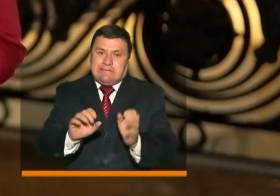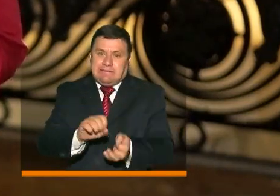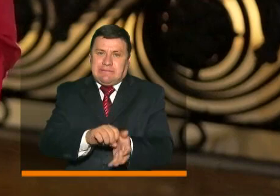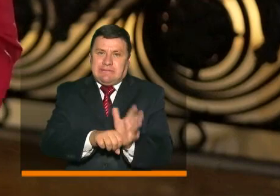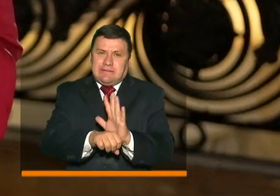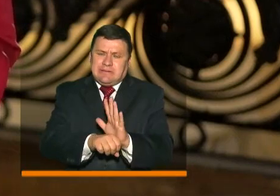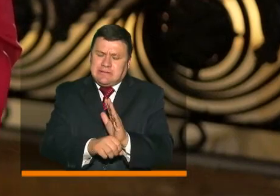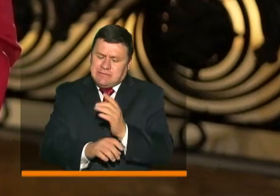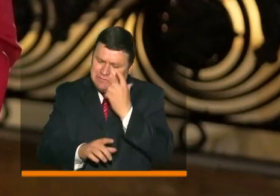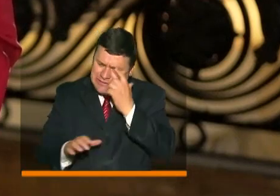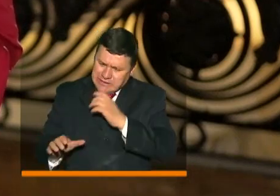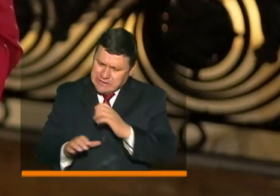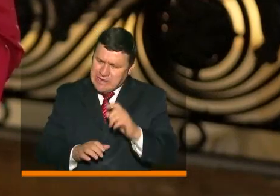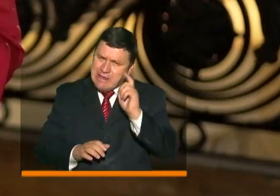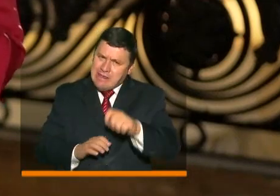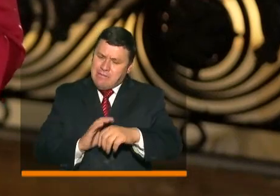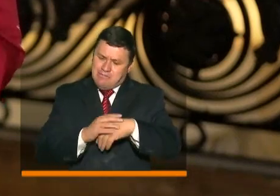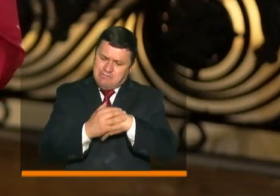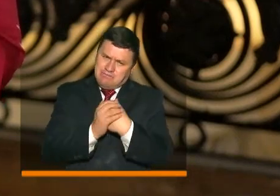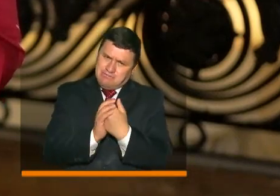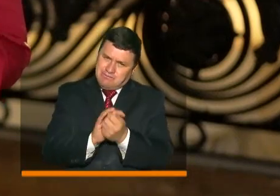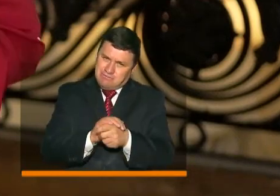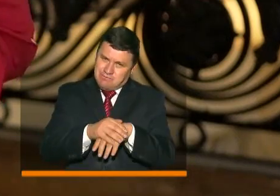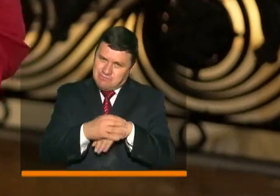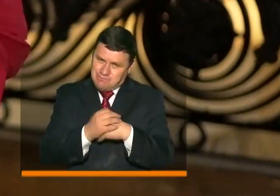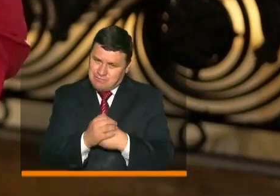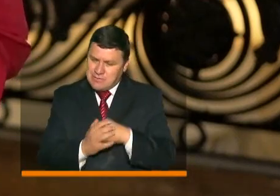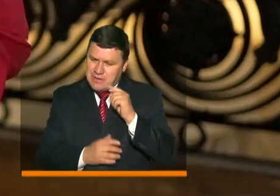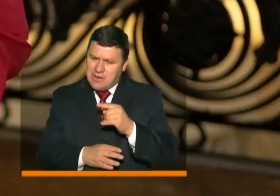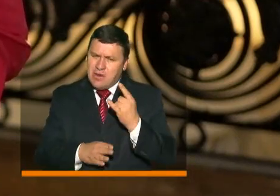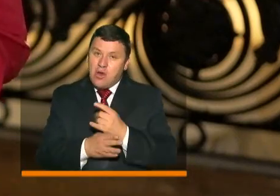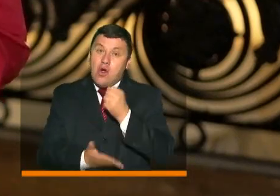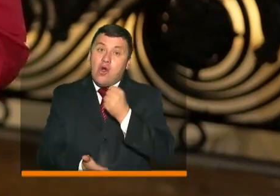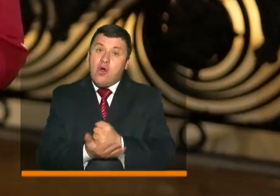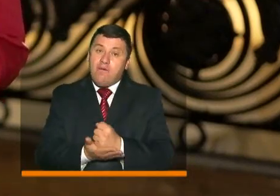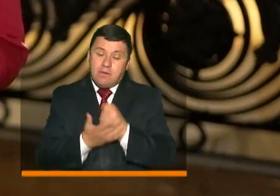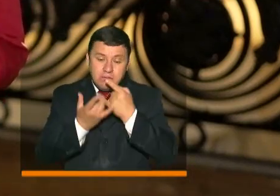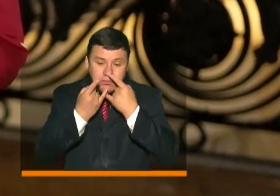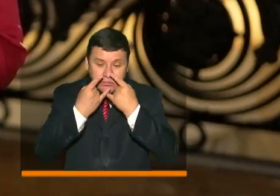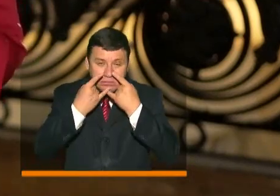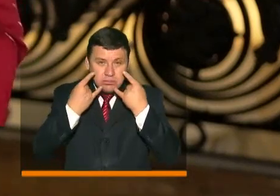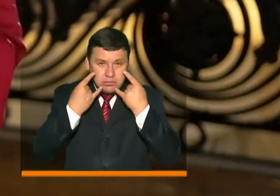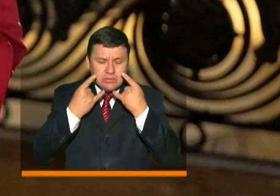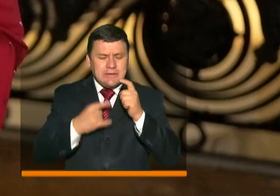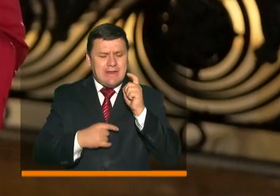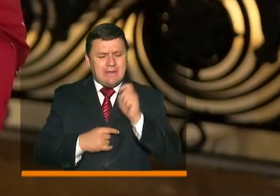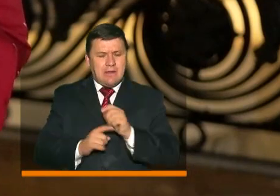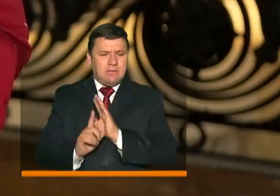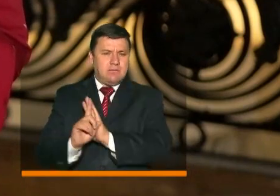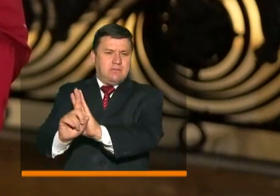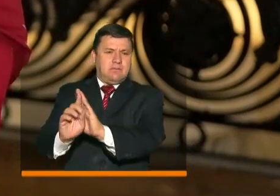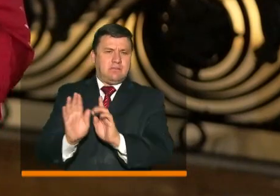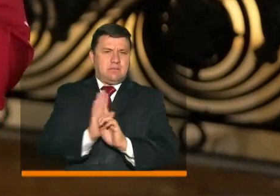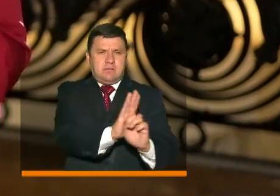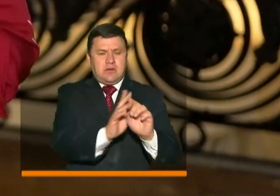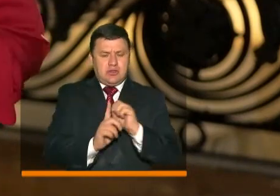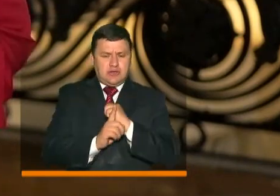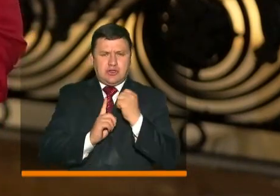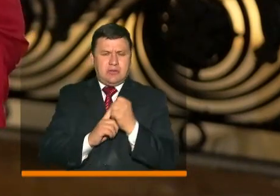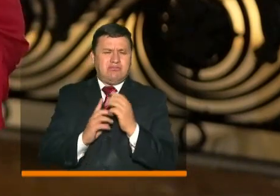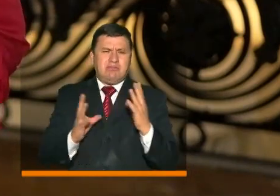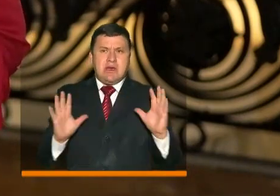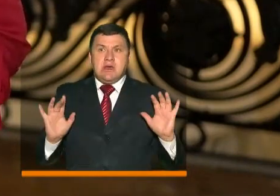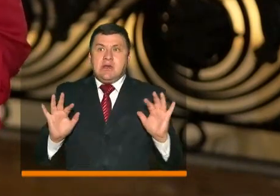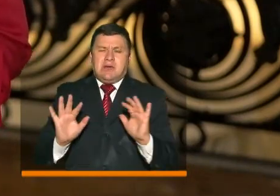COVID-19. Acciones como el lavado constante de manos, el uso obligatorio del tapabocas, mantener la distancia social y evitar